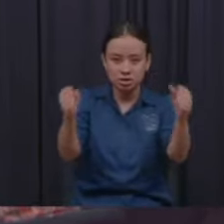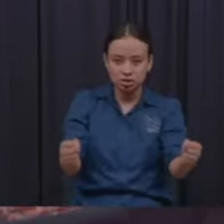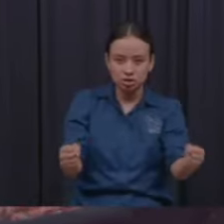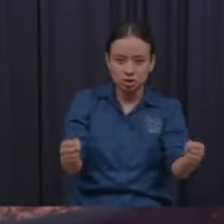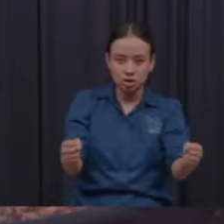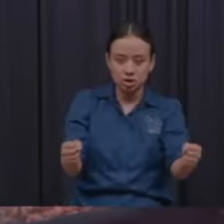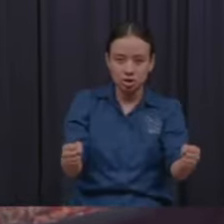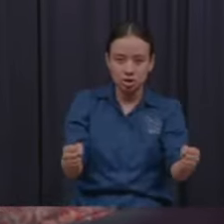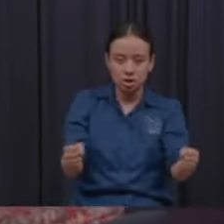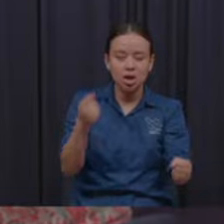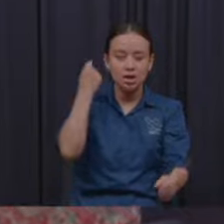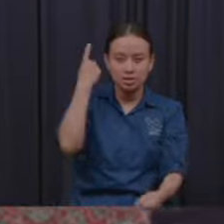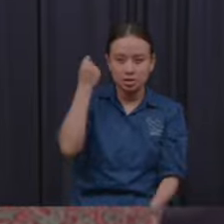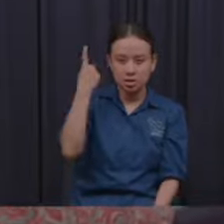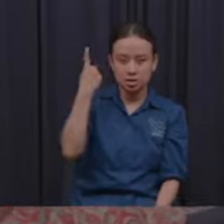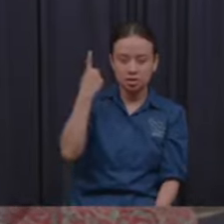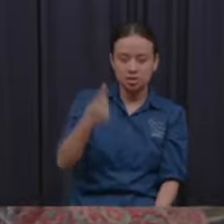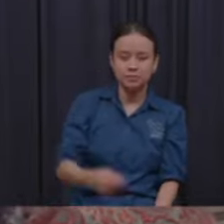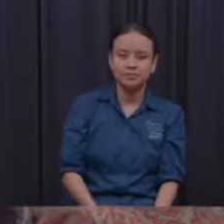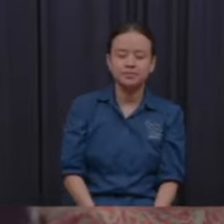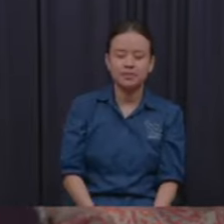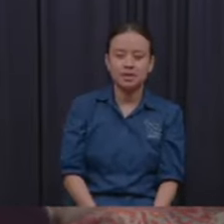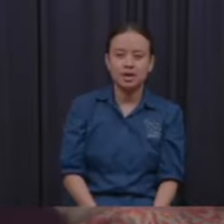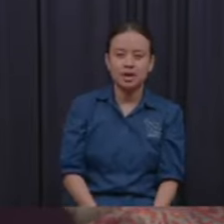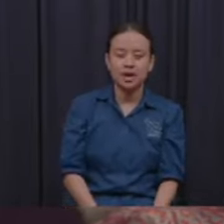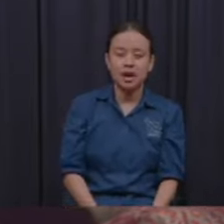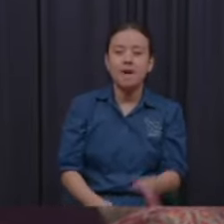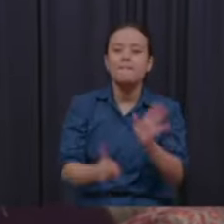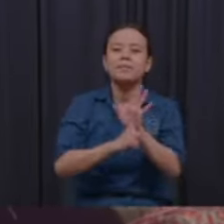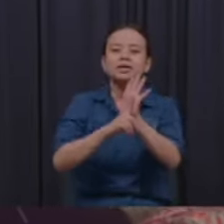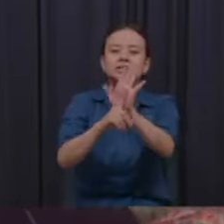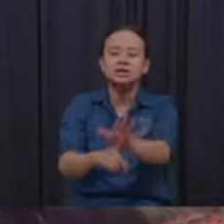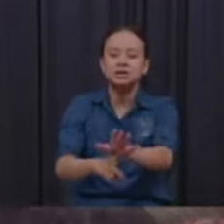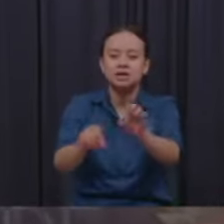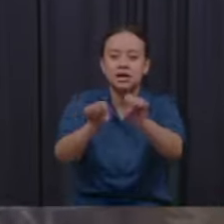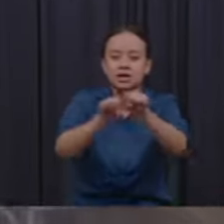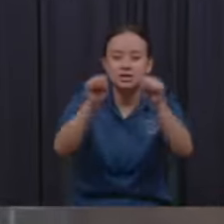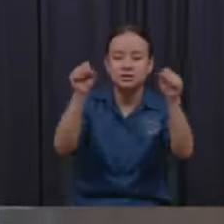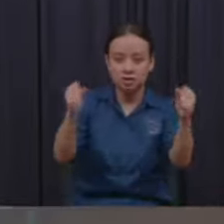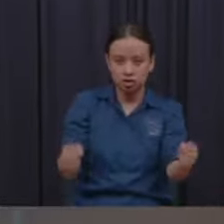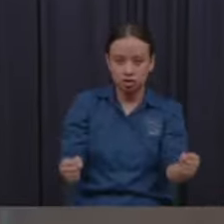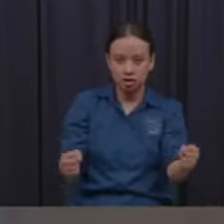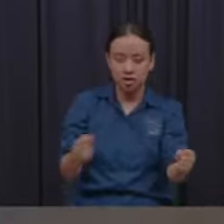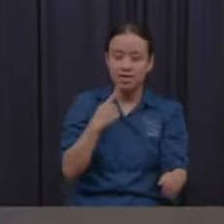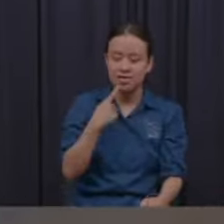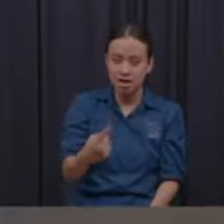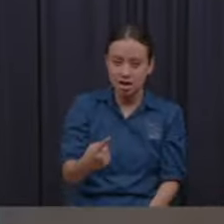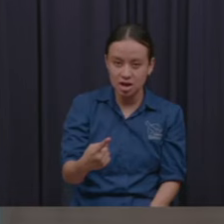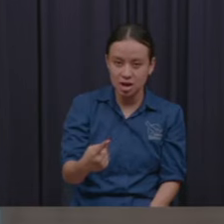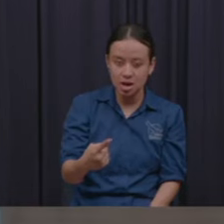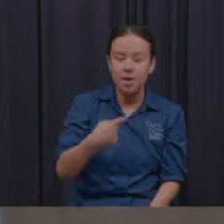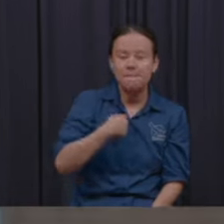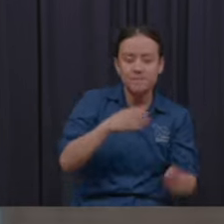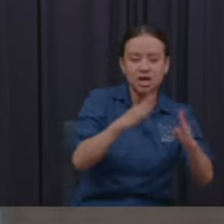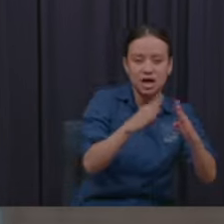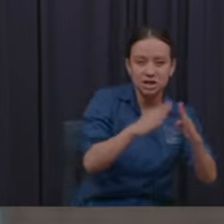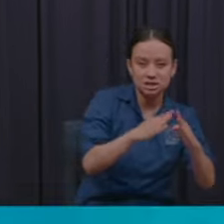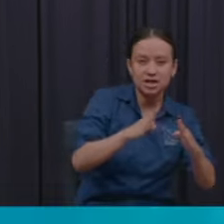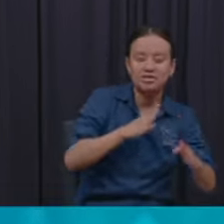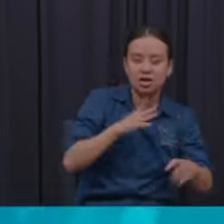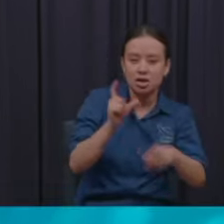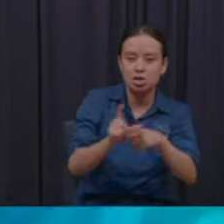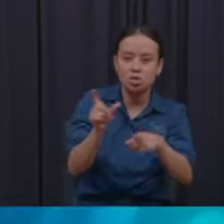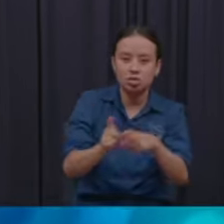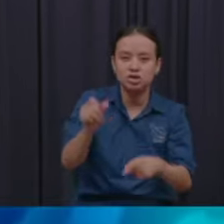¿Está aquí conmigo, hermano? Acércate al sacerdote. Dale aviso. Y hay que decirle, dice,